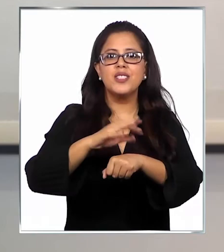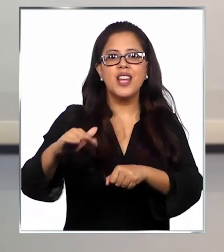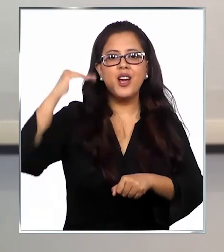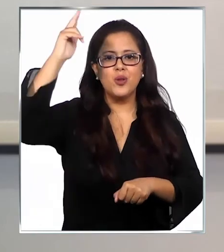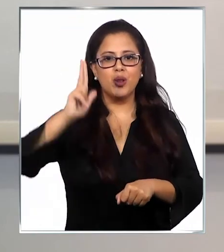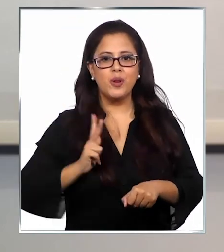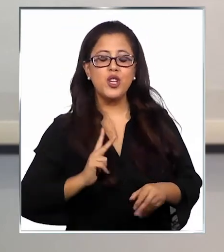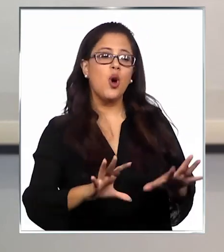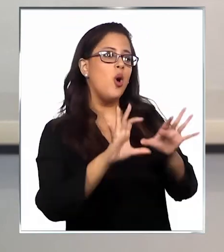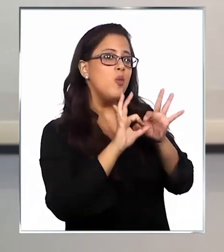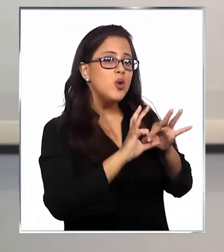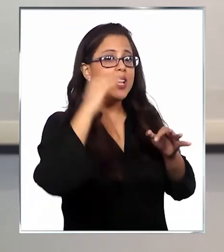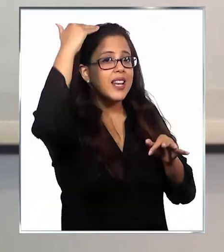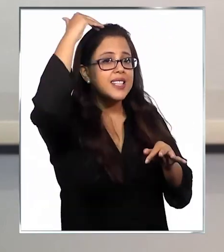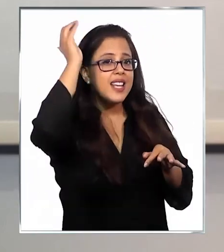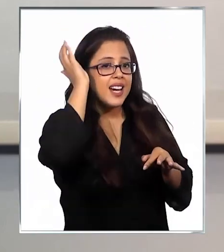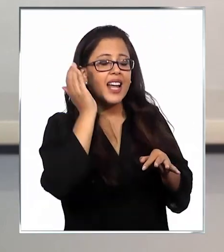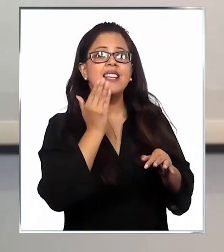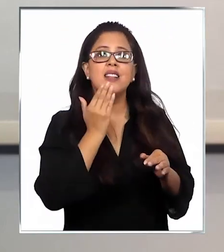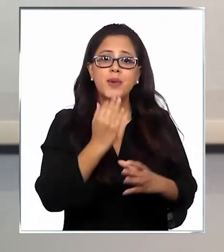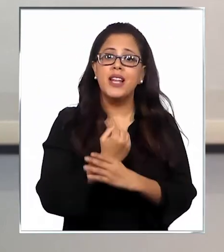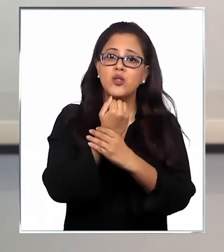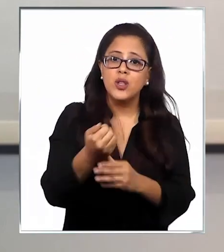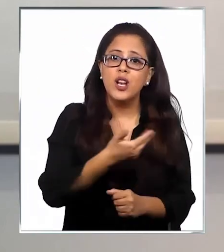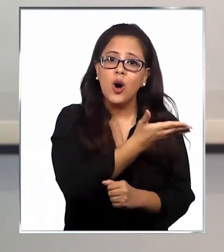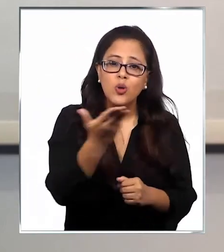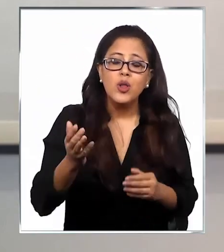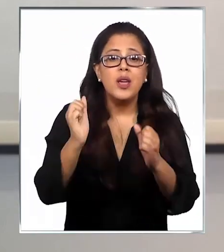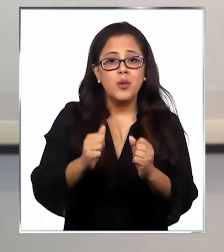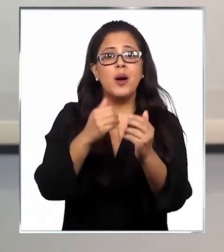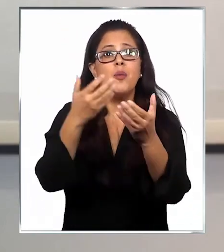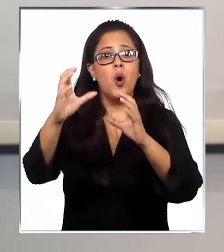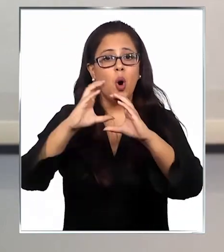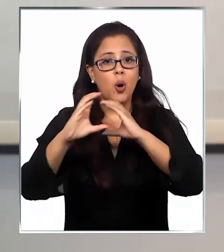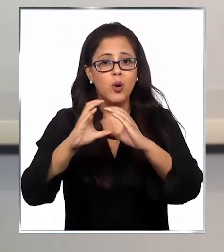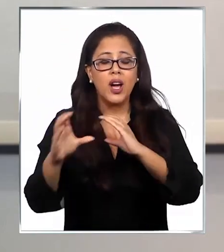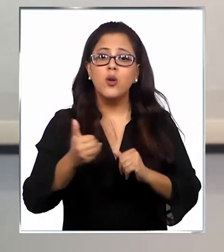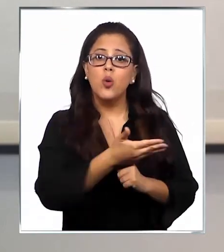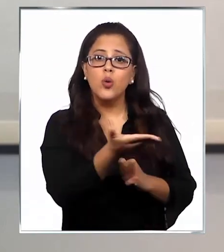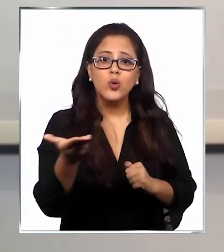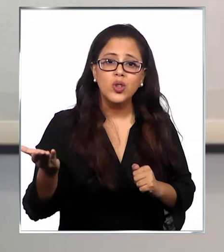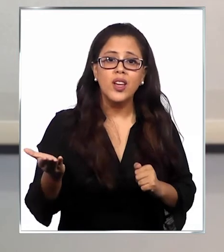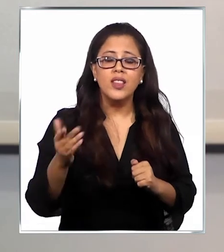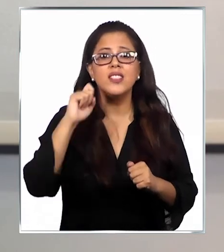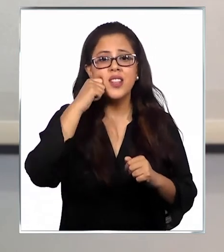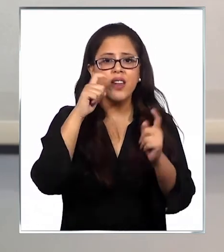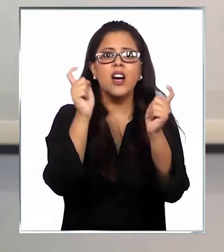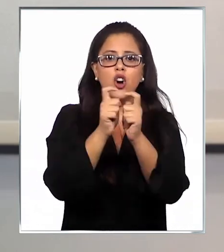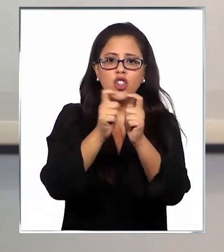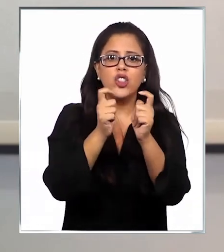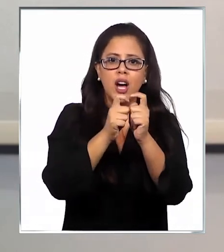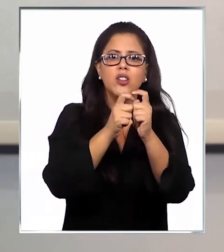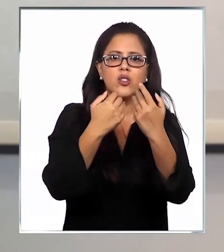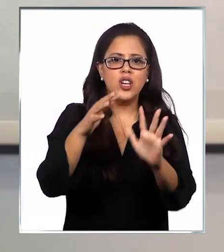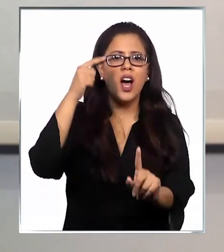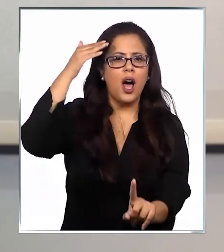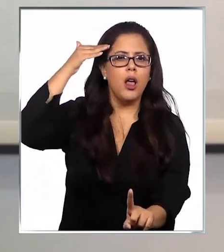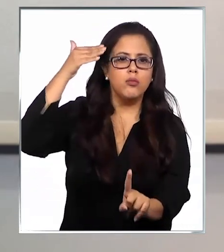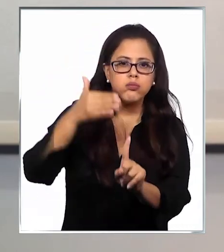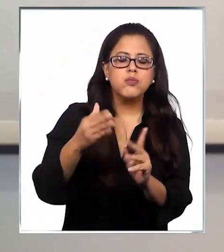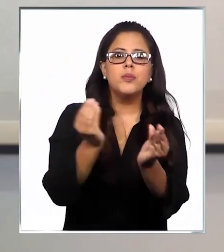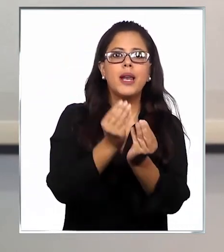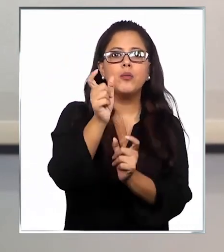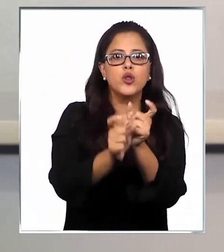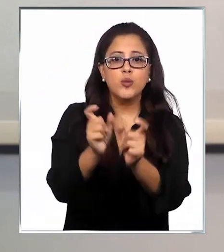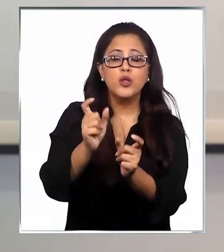Muchas gracias, alcalde. Y el de ustedes también es fundamental en la medida que nos podamos comunicar. Ustedes son una vía de contacto directo para un montón de personas,